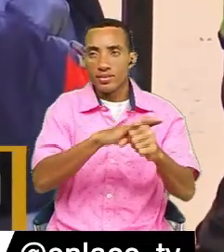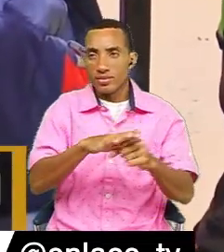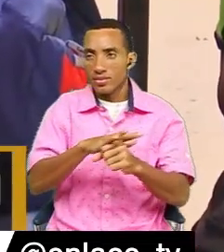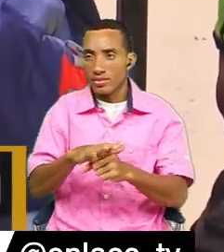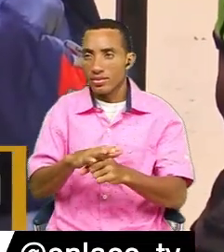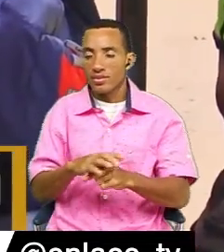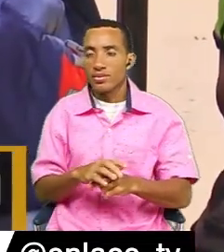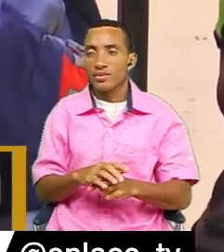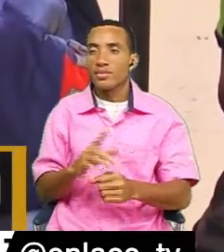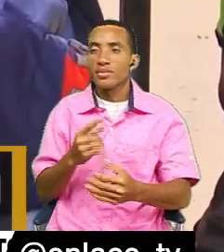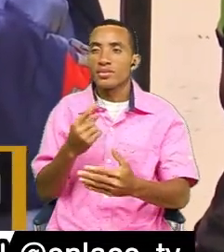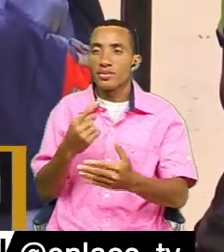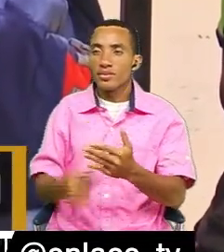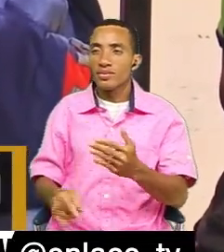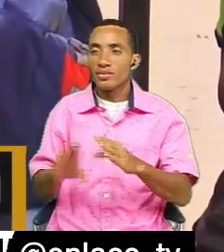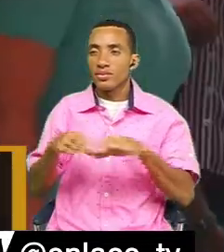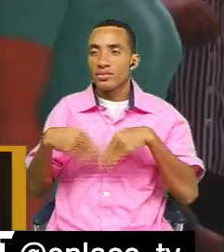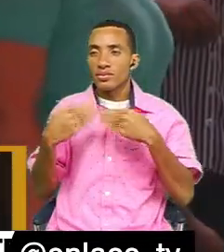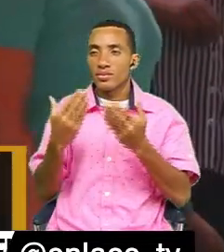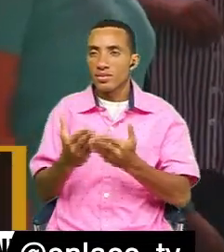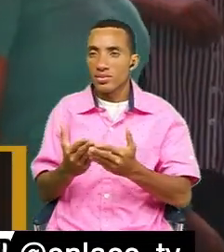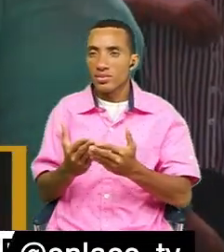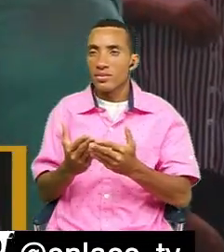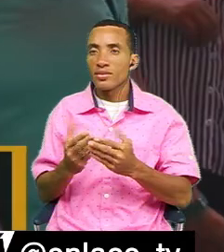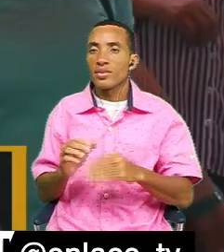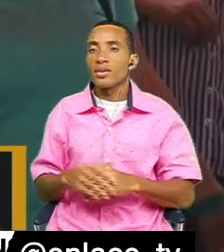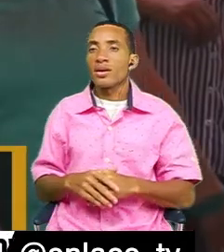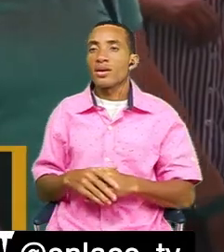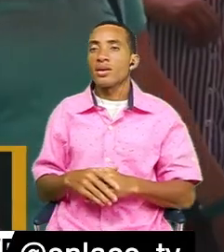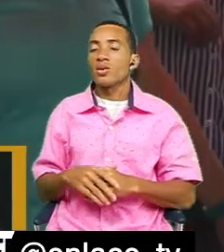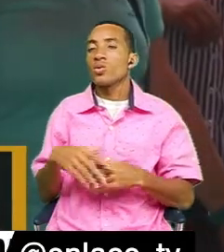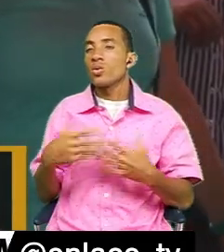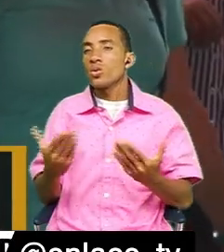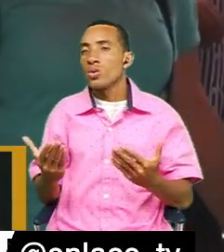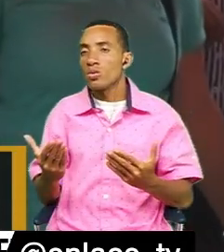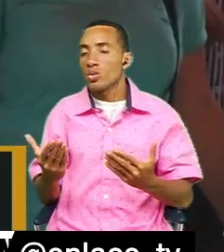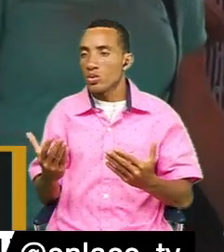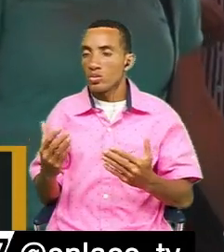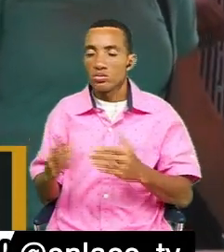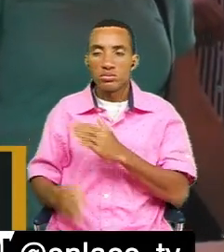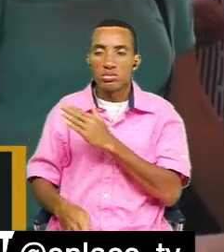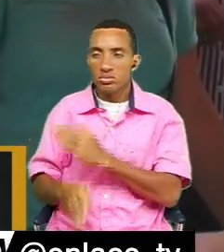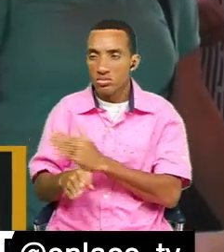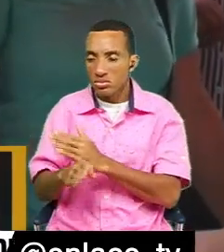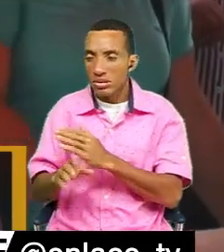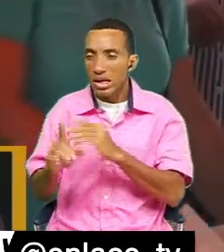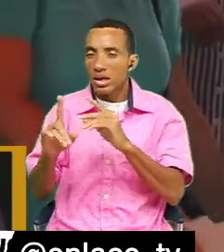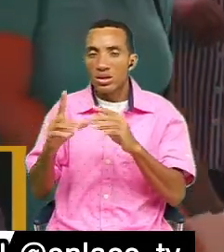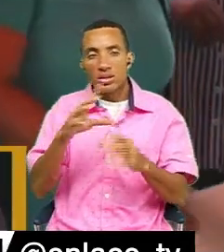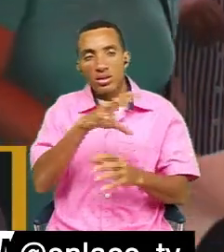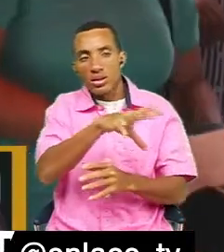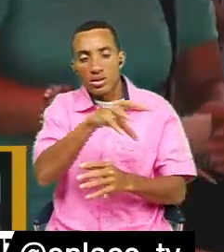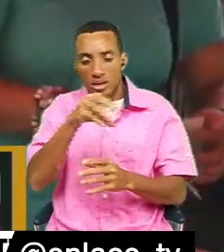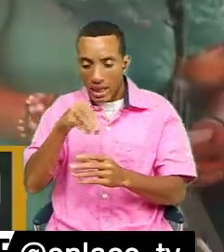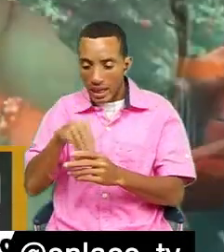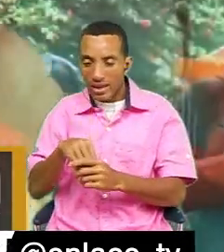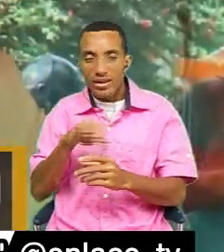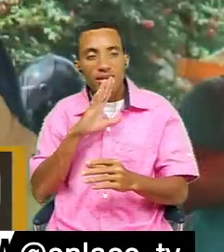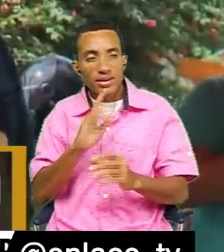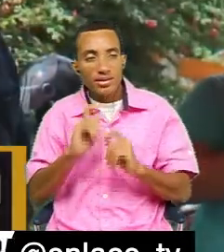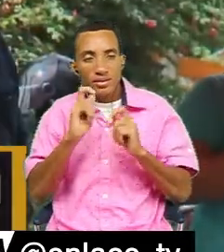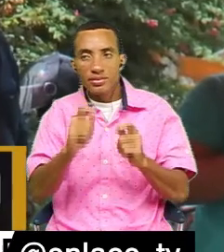que el colegio, el megacolegio, va a funcionar única y exclusivamente con personal de índole